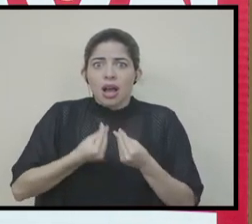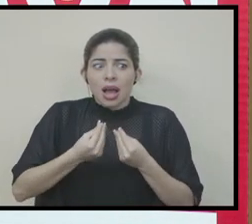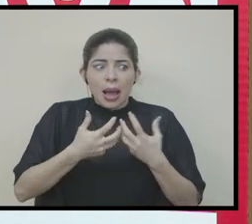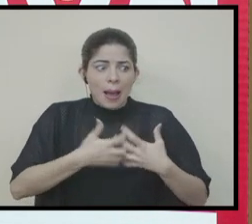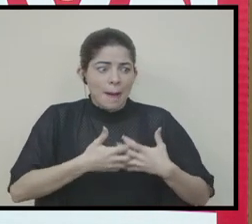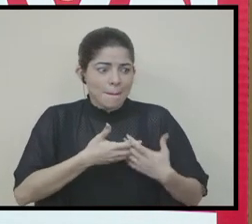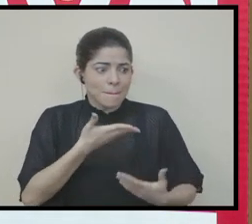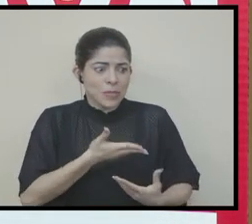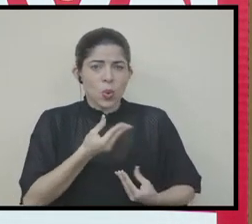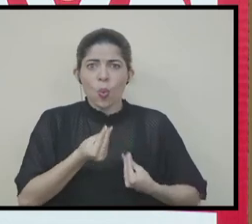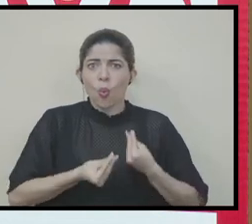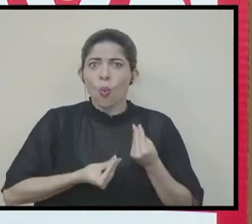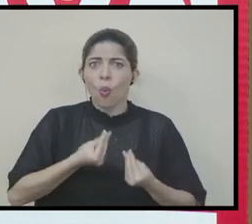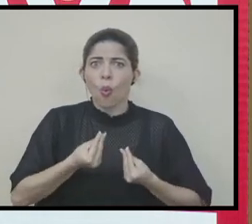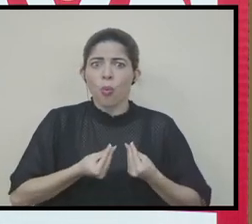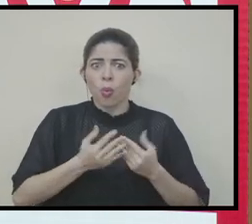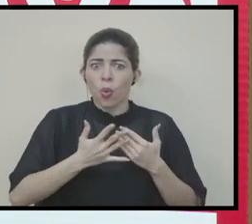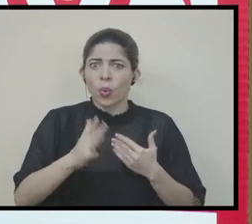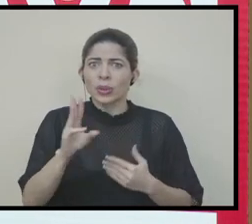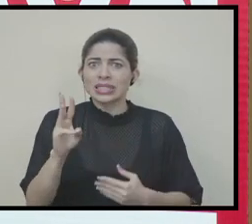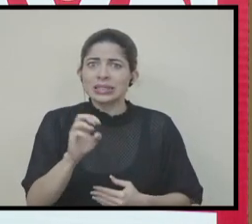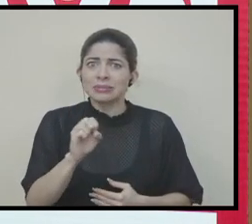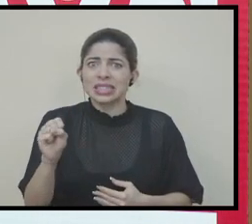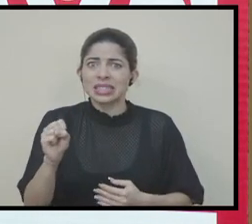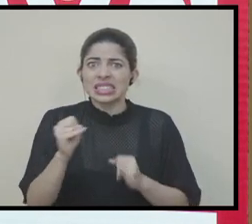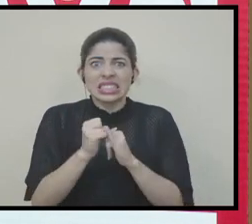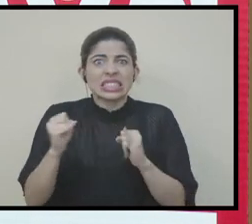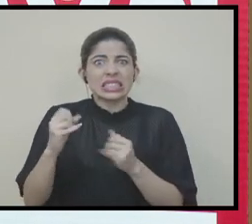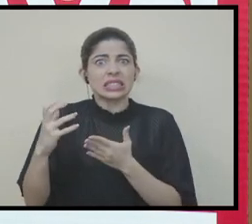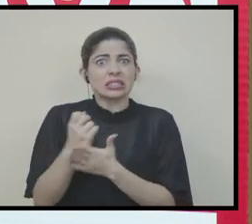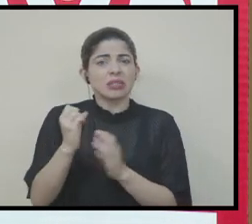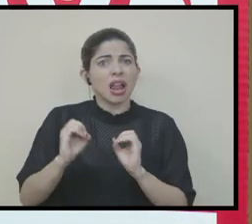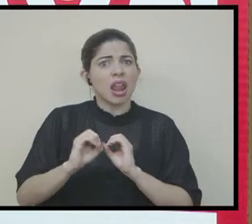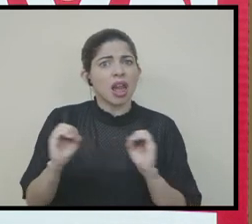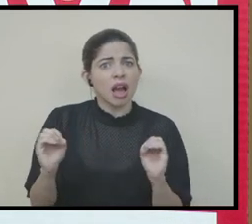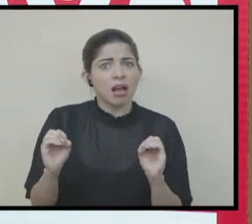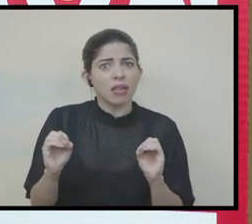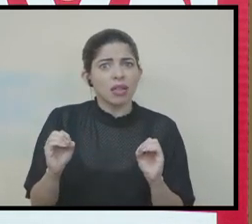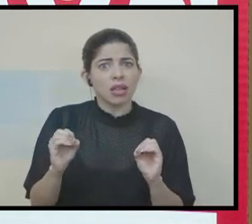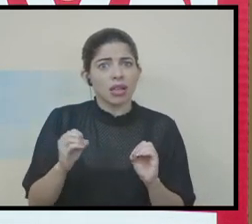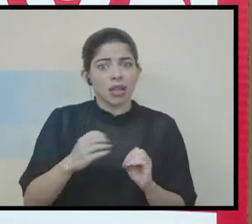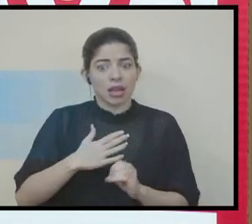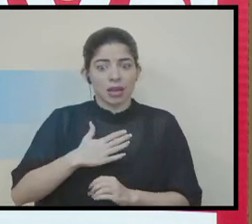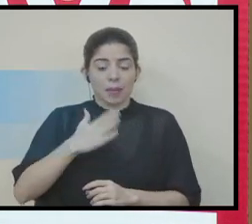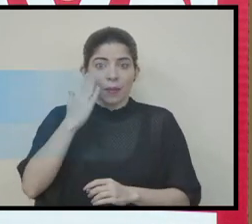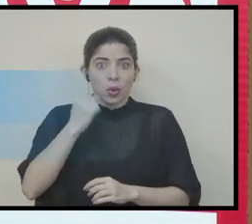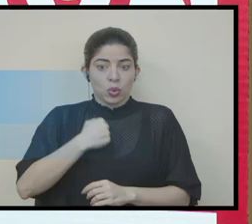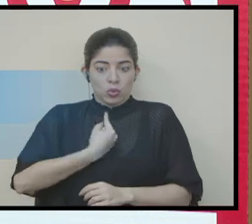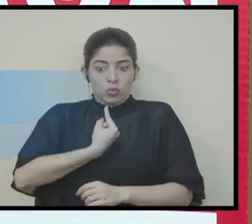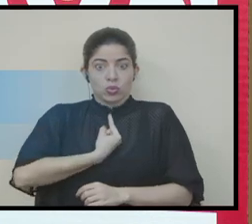empresa durante 6 meses con 0 entradas? Si aparte veníamos de